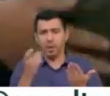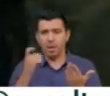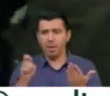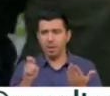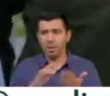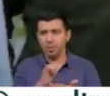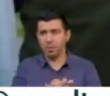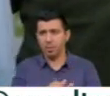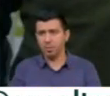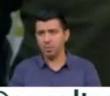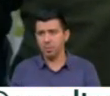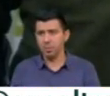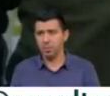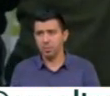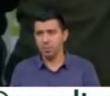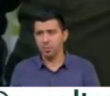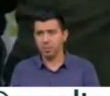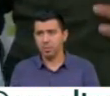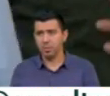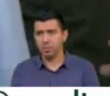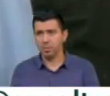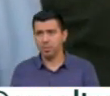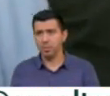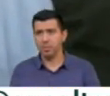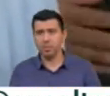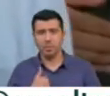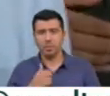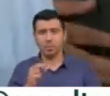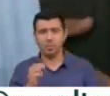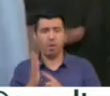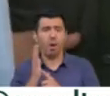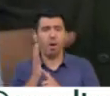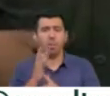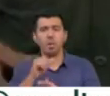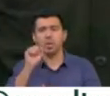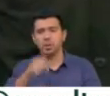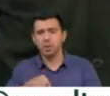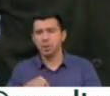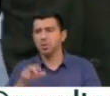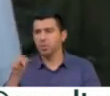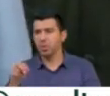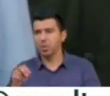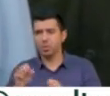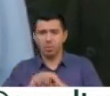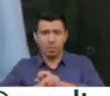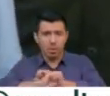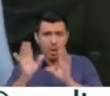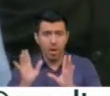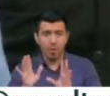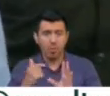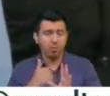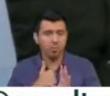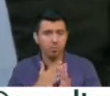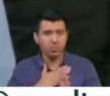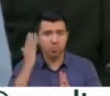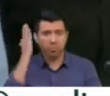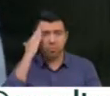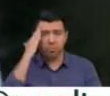Ahora, yo no me voy a poner a hacer campaña ni por el sí ni por el no. Yo quiero ser claro, yo tengo mi convicción y allá en